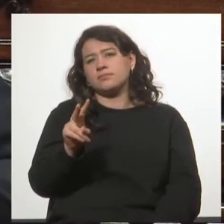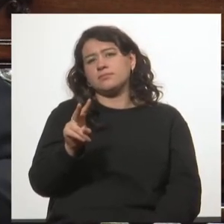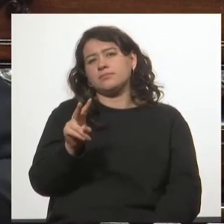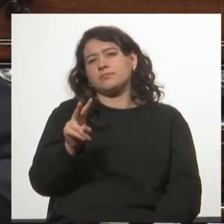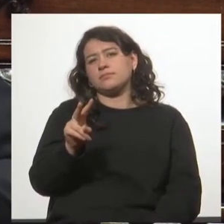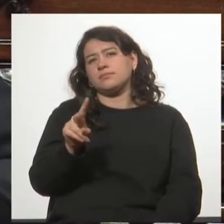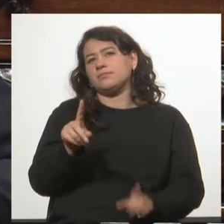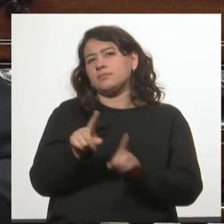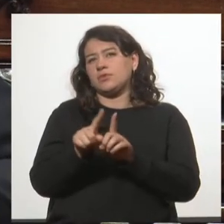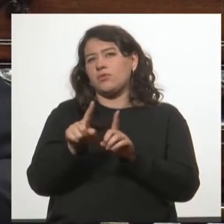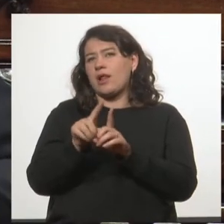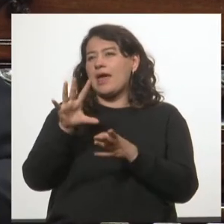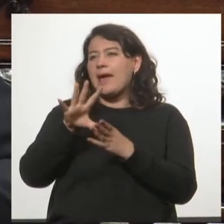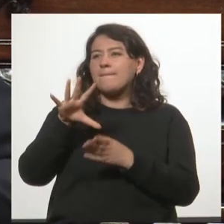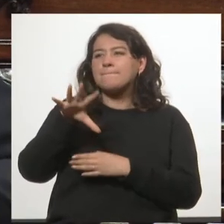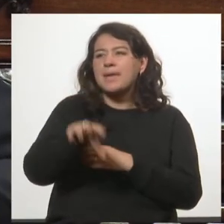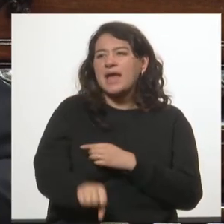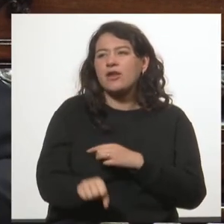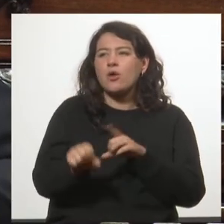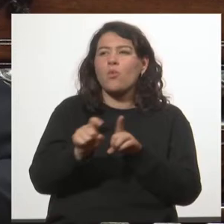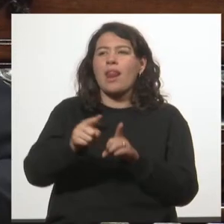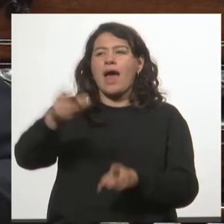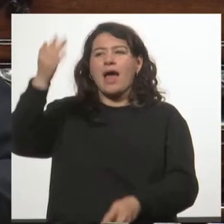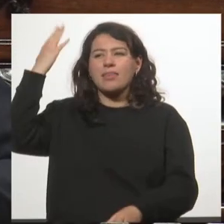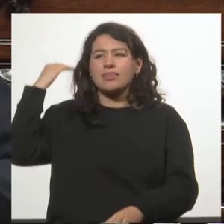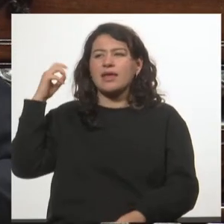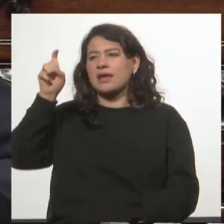así como los egipcios y los romanos